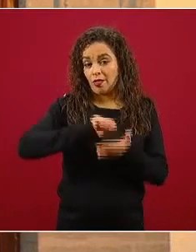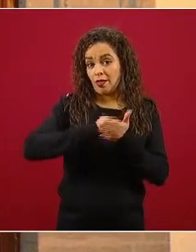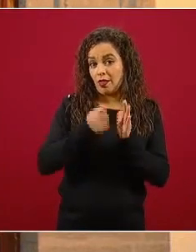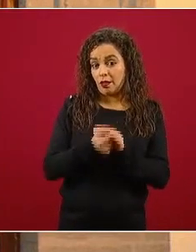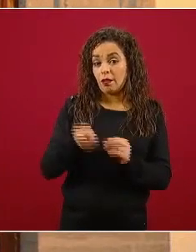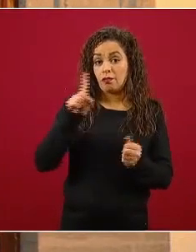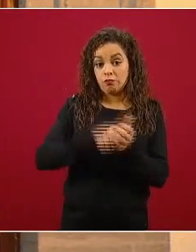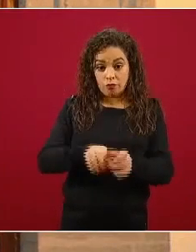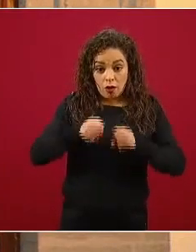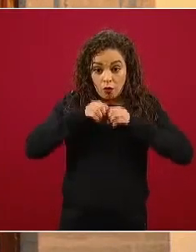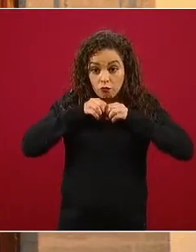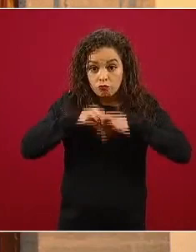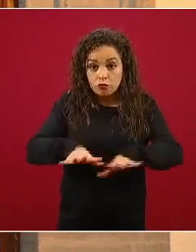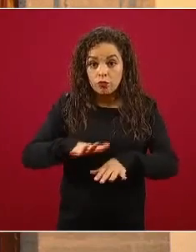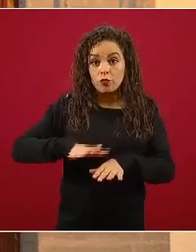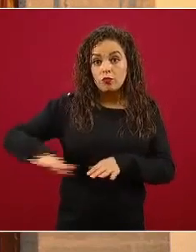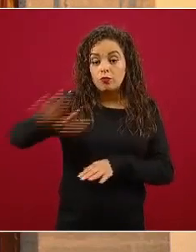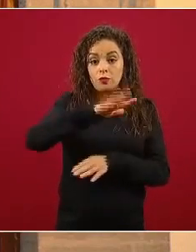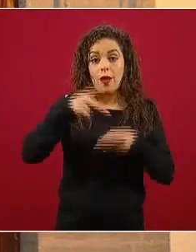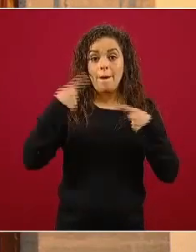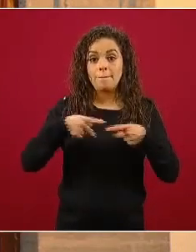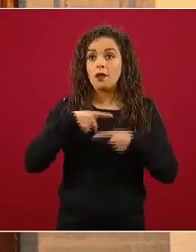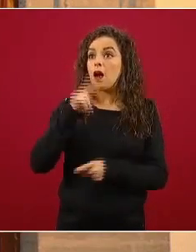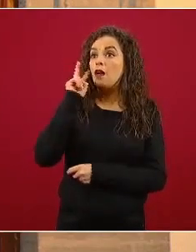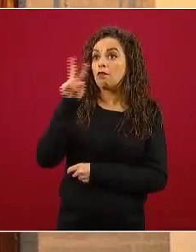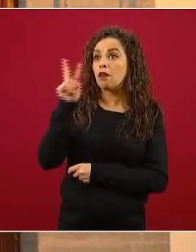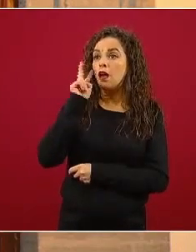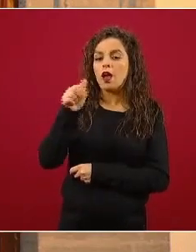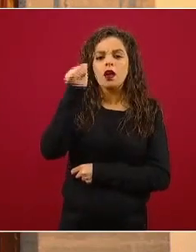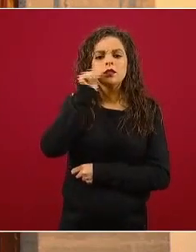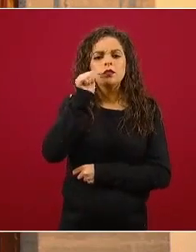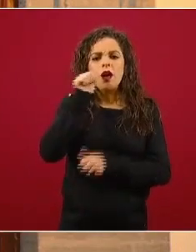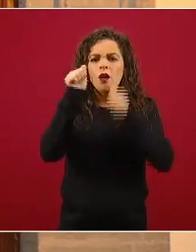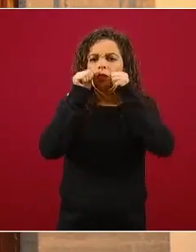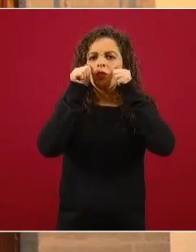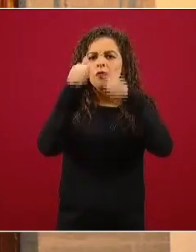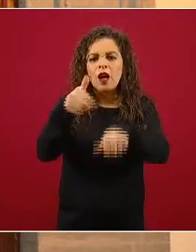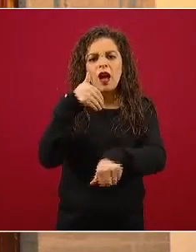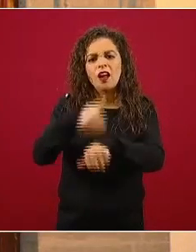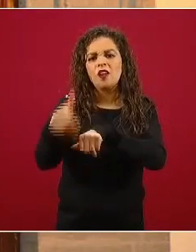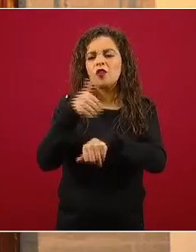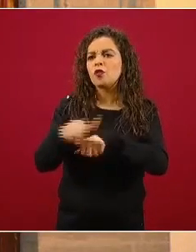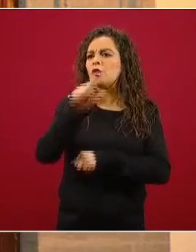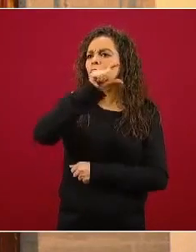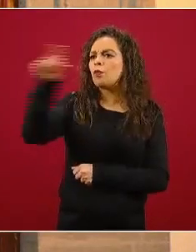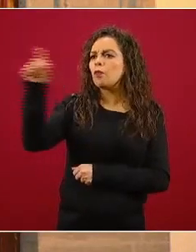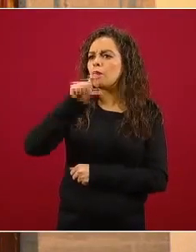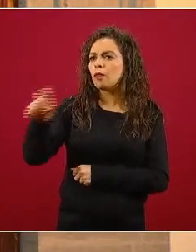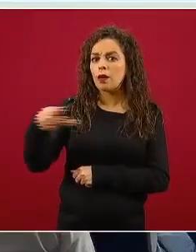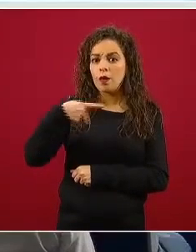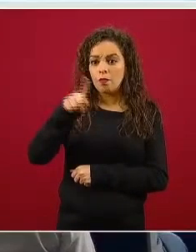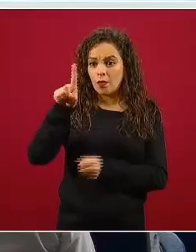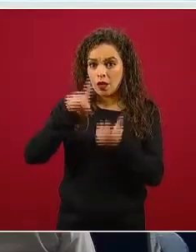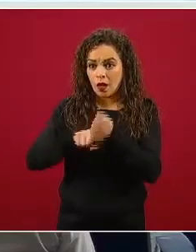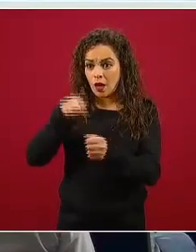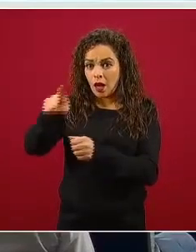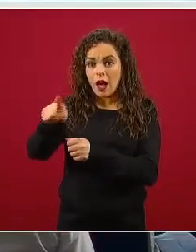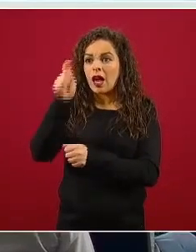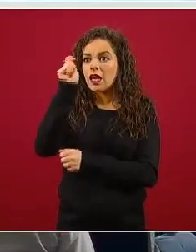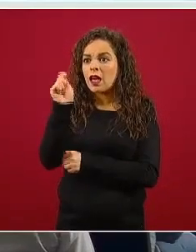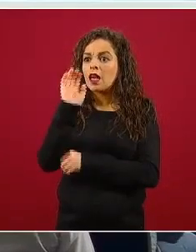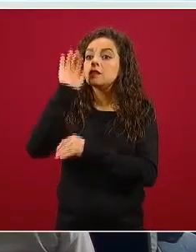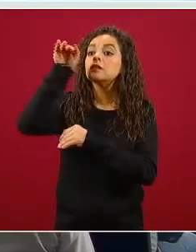población, pues nos centramos en los números, pero atrás de esos números siempre hay personas. Lo que